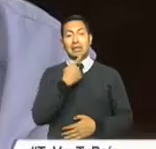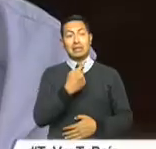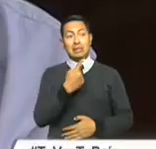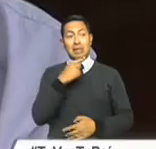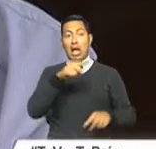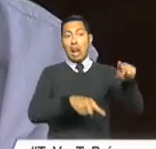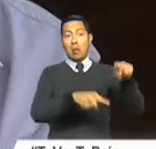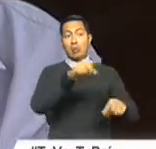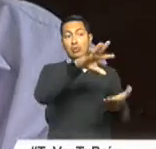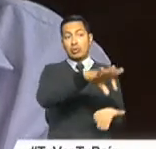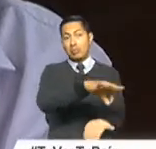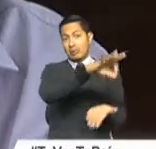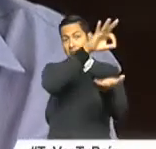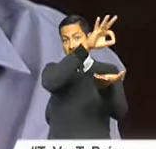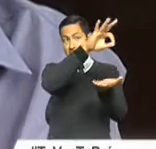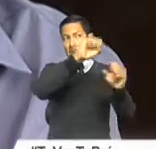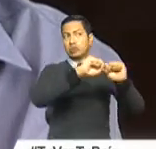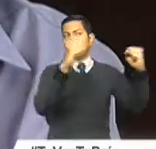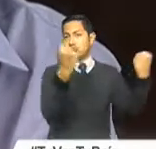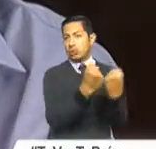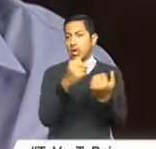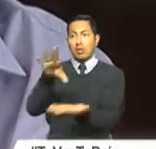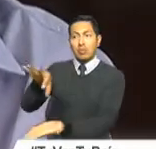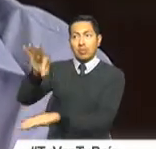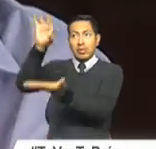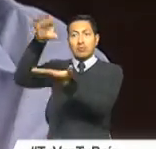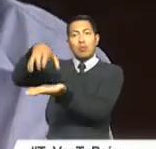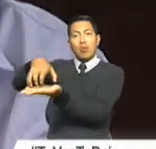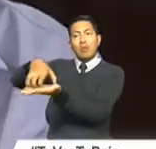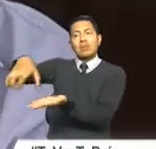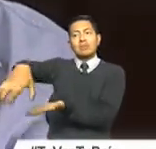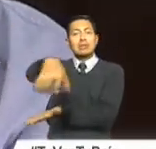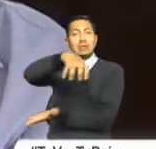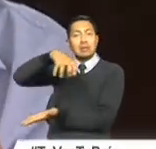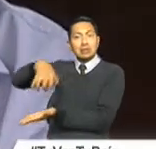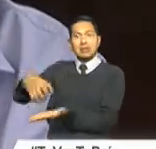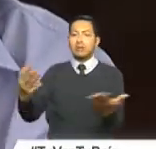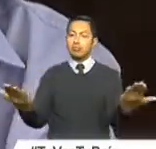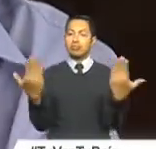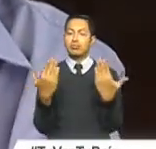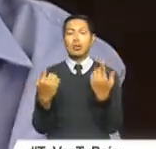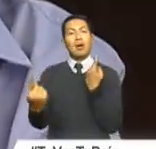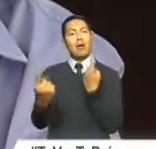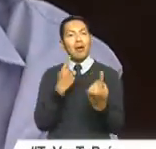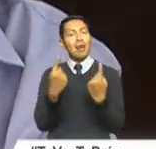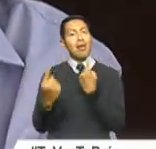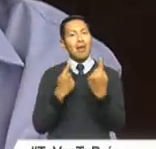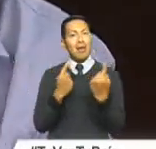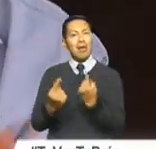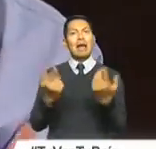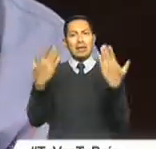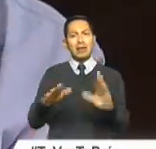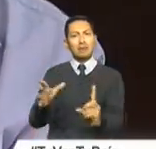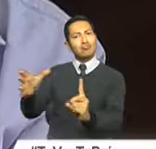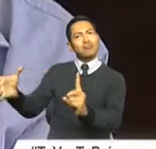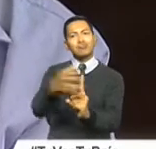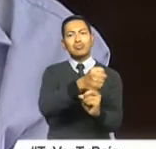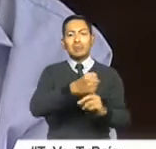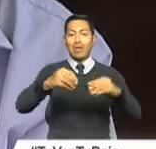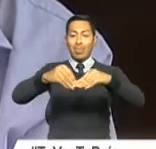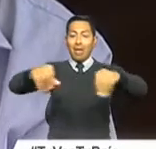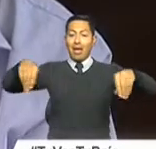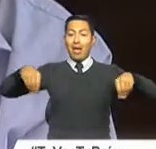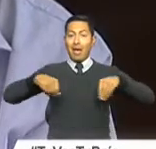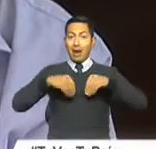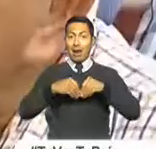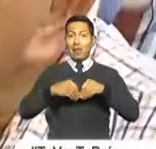con representantes de los gobiernos autónomos descentralizados está permitiendo la obtención de los terrenos indispensables para la ejecución del